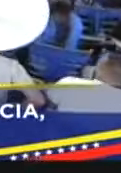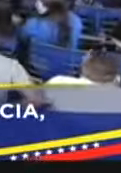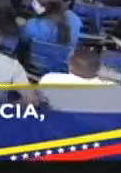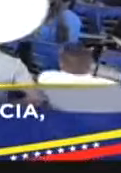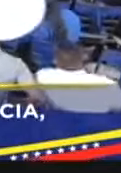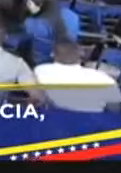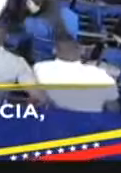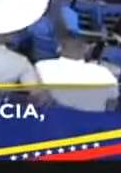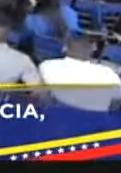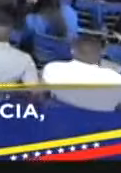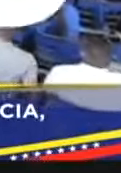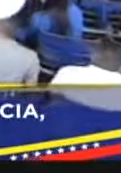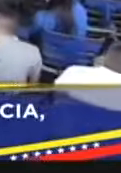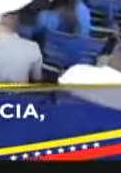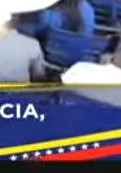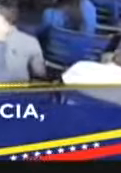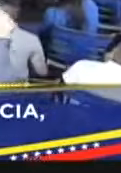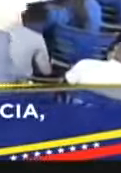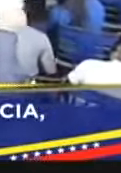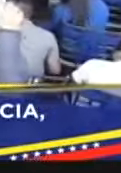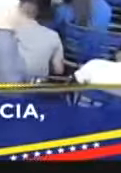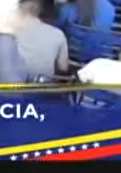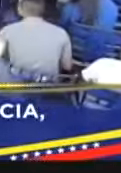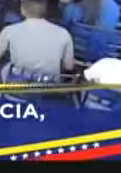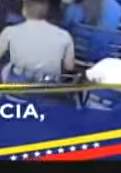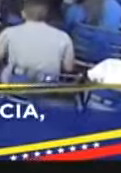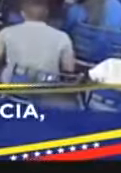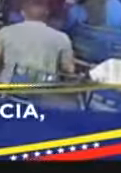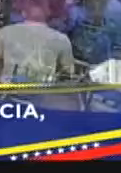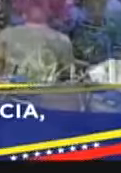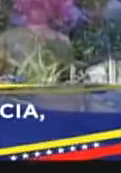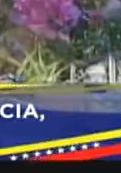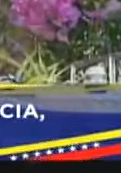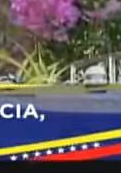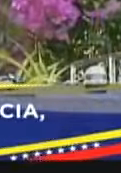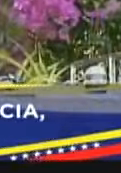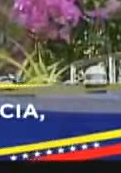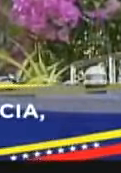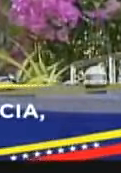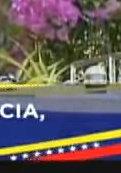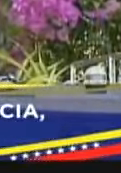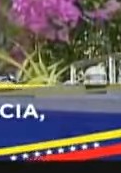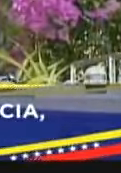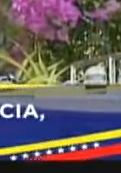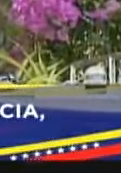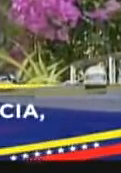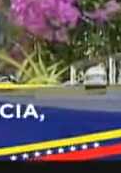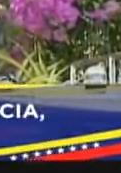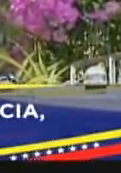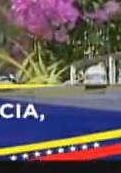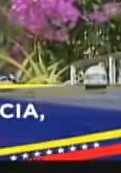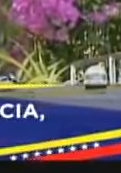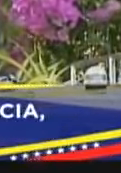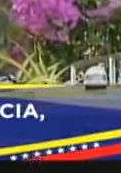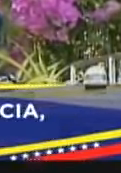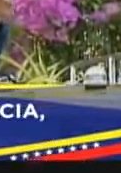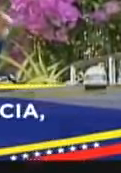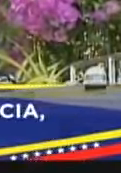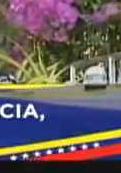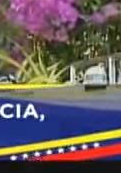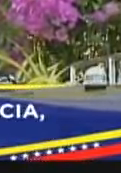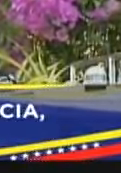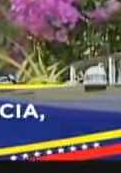el espíritu y el alma nacional. La música, la poesía,